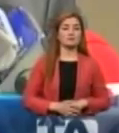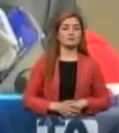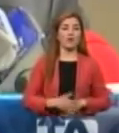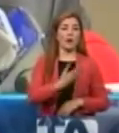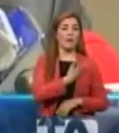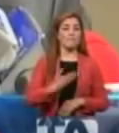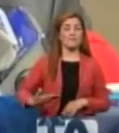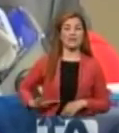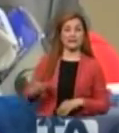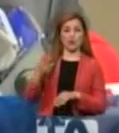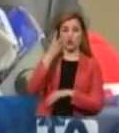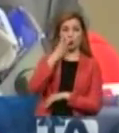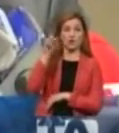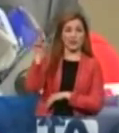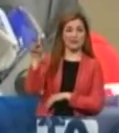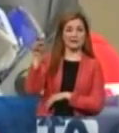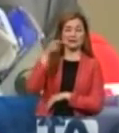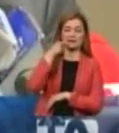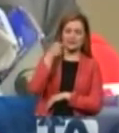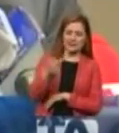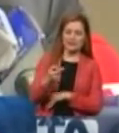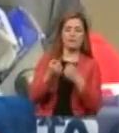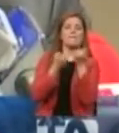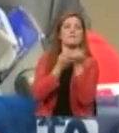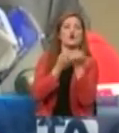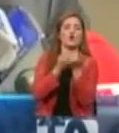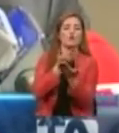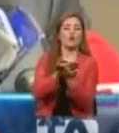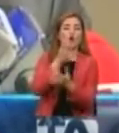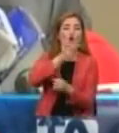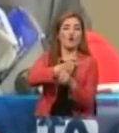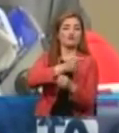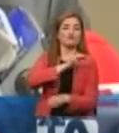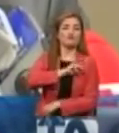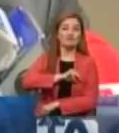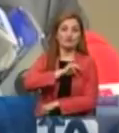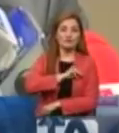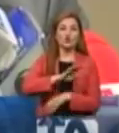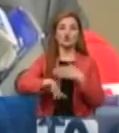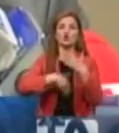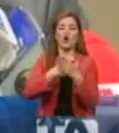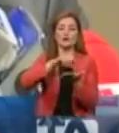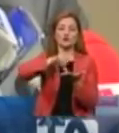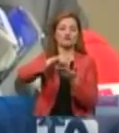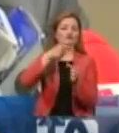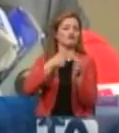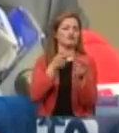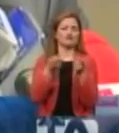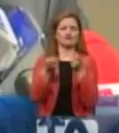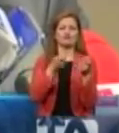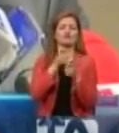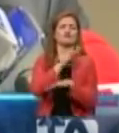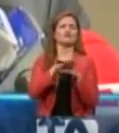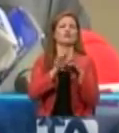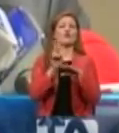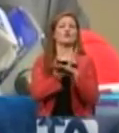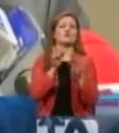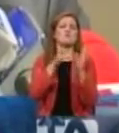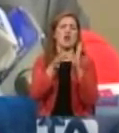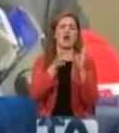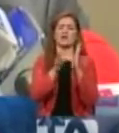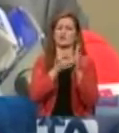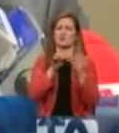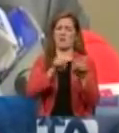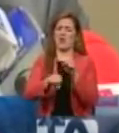manera contundente esta propuesta de ordenanza para que la ciudad tenga una regulación sobre este uso.